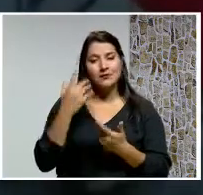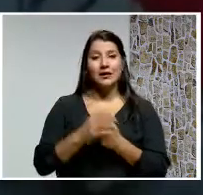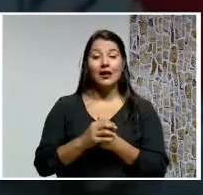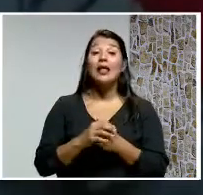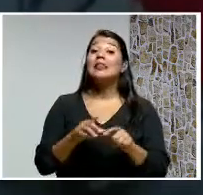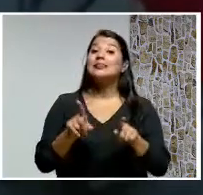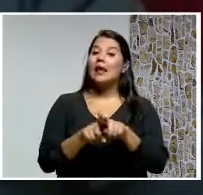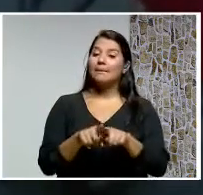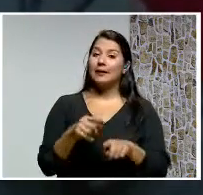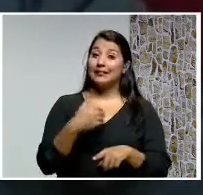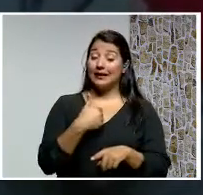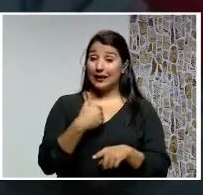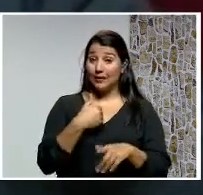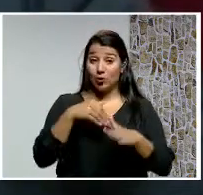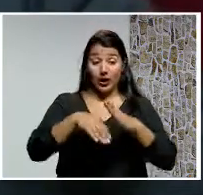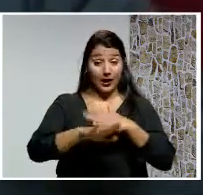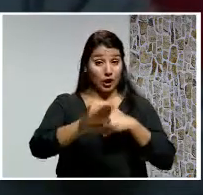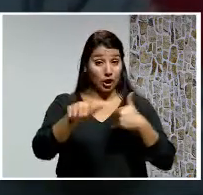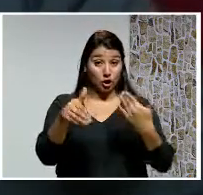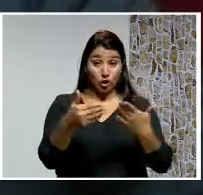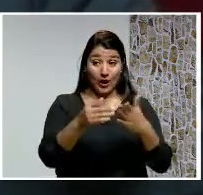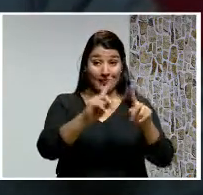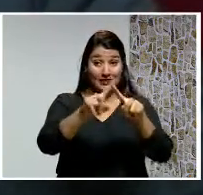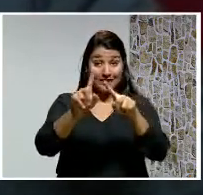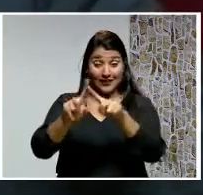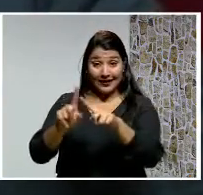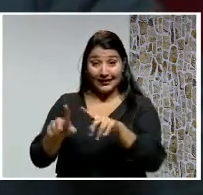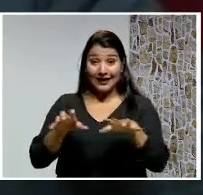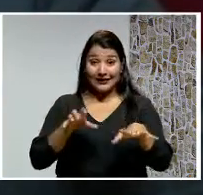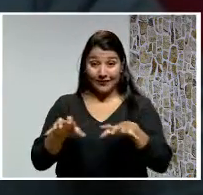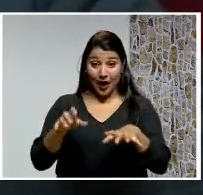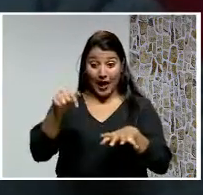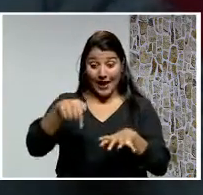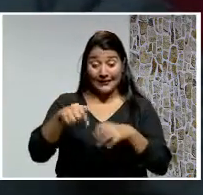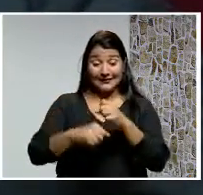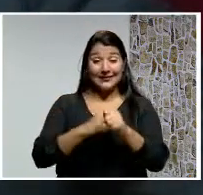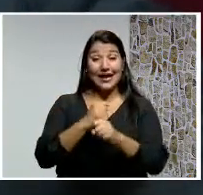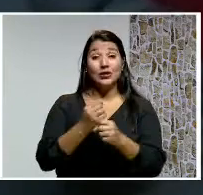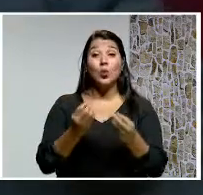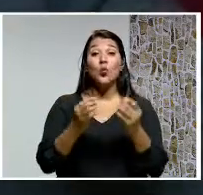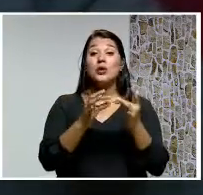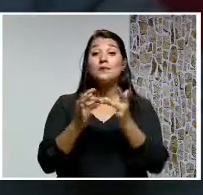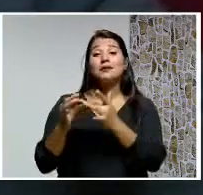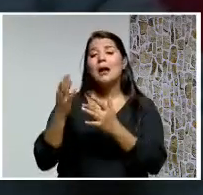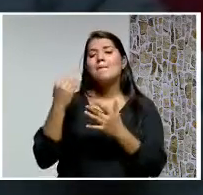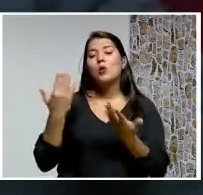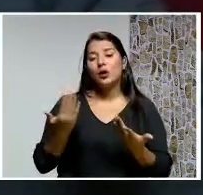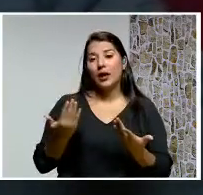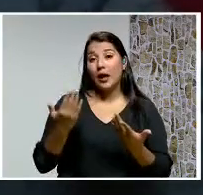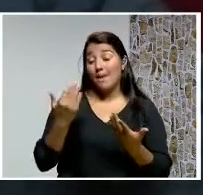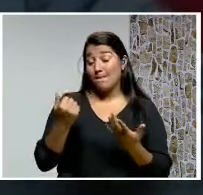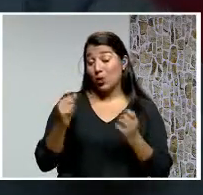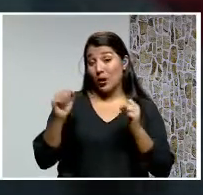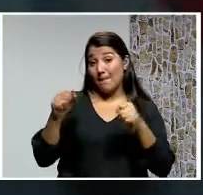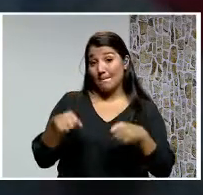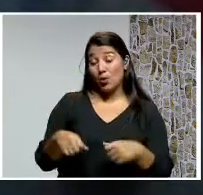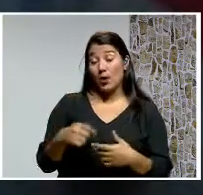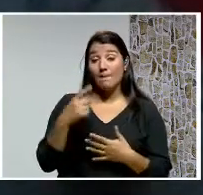tener también dentro de toda la gama de presentaciones un año muy especial porque vamos a hacer versiones o vamos a ver